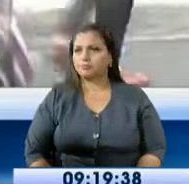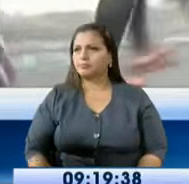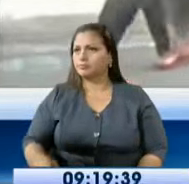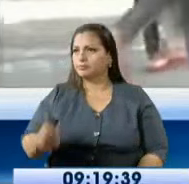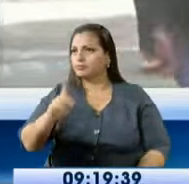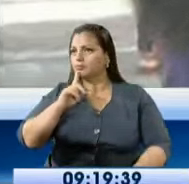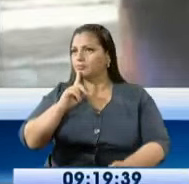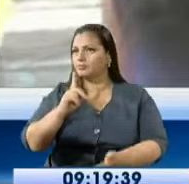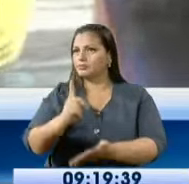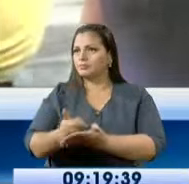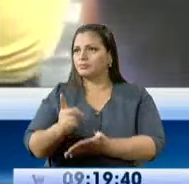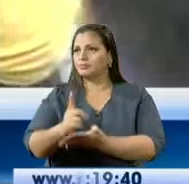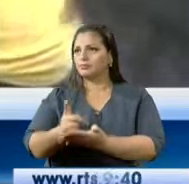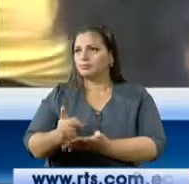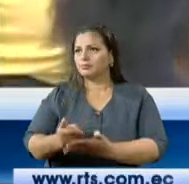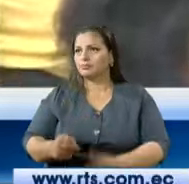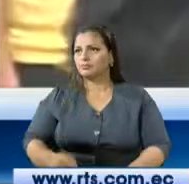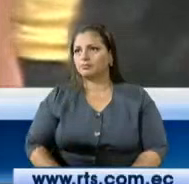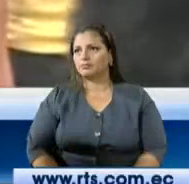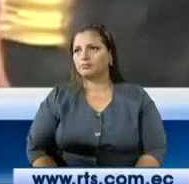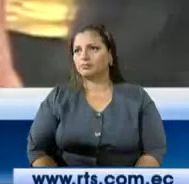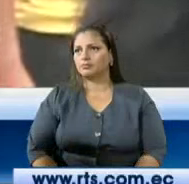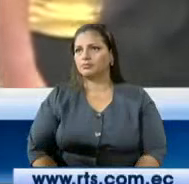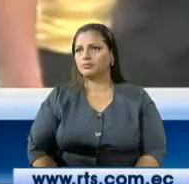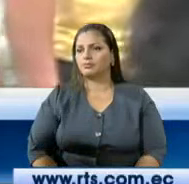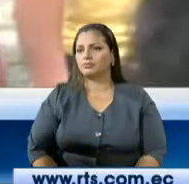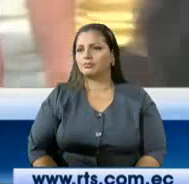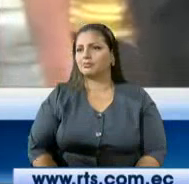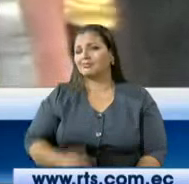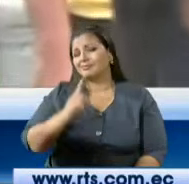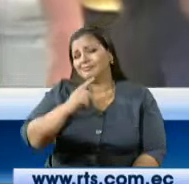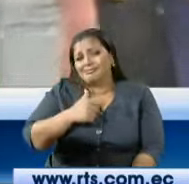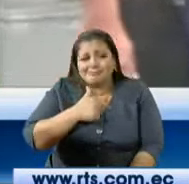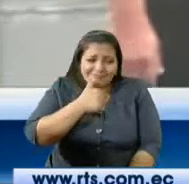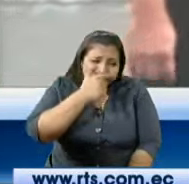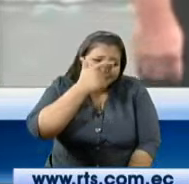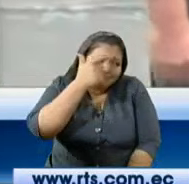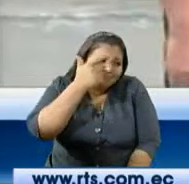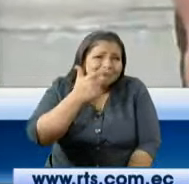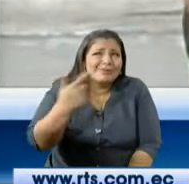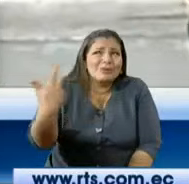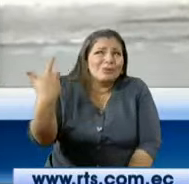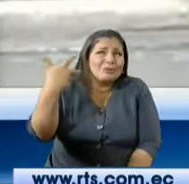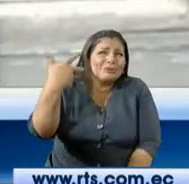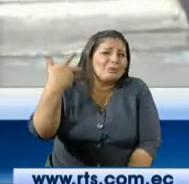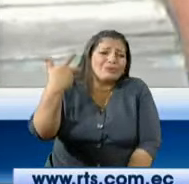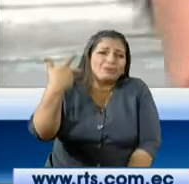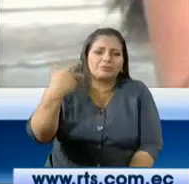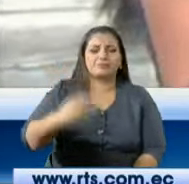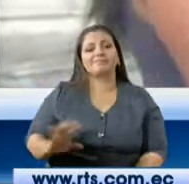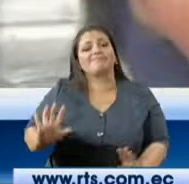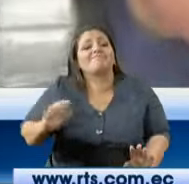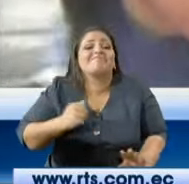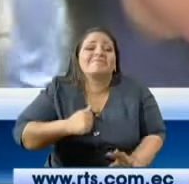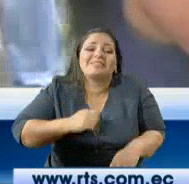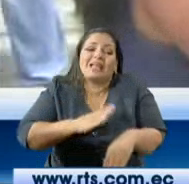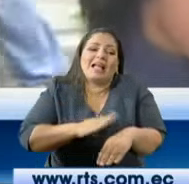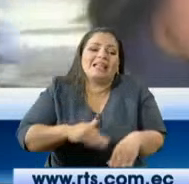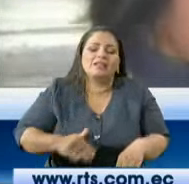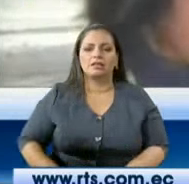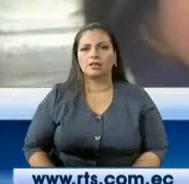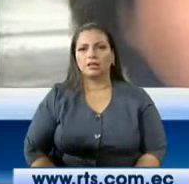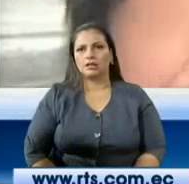en cámara. Bueno, señora, le cuento que ya salió, estamos en vivo. Sí, mire, ya la verdad es que ya uno ya se siente hasta que una